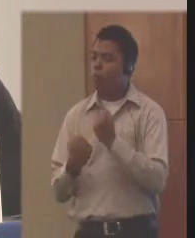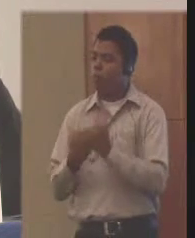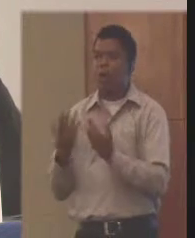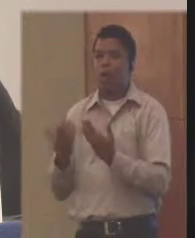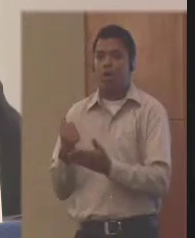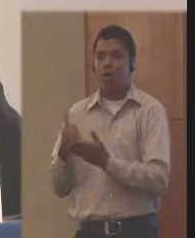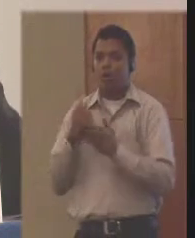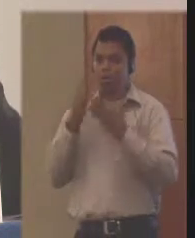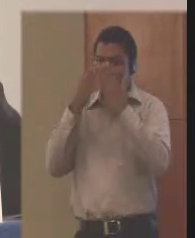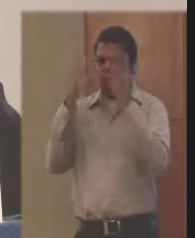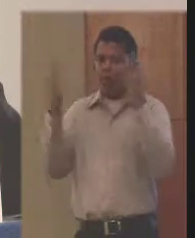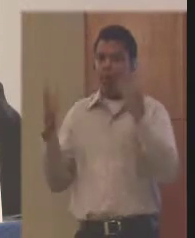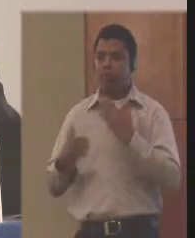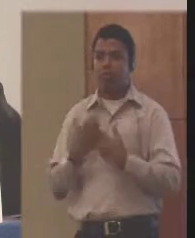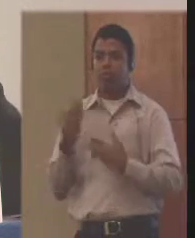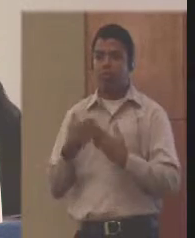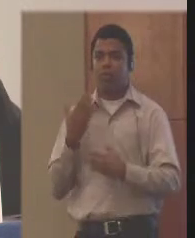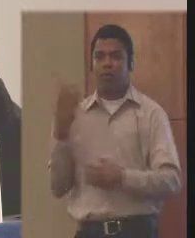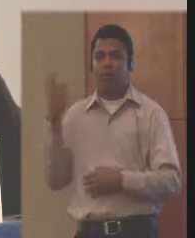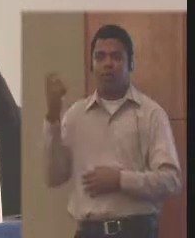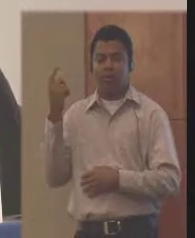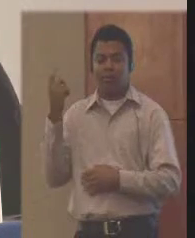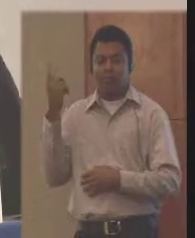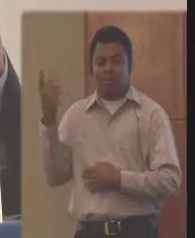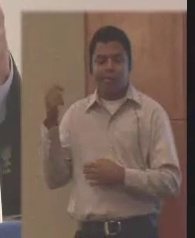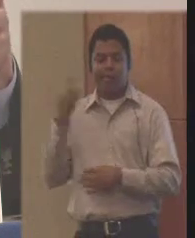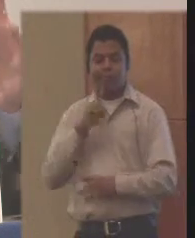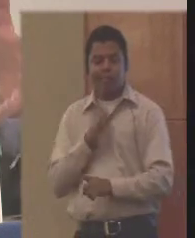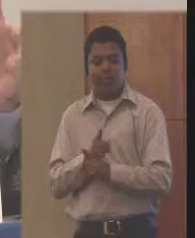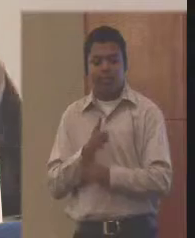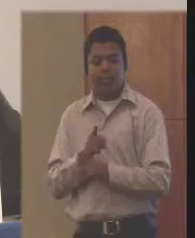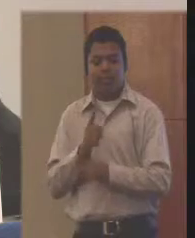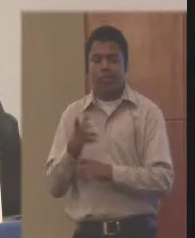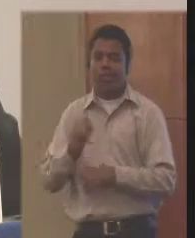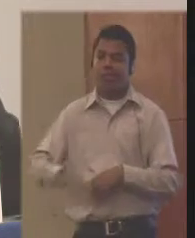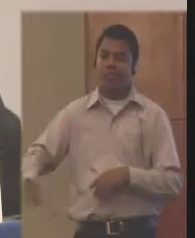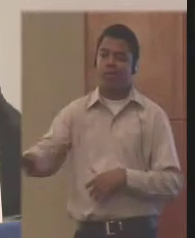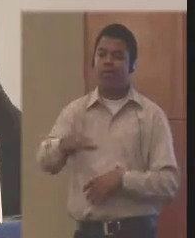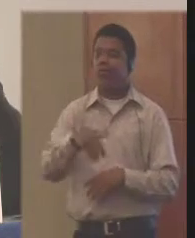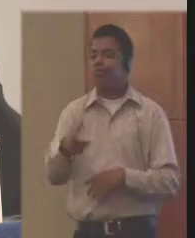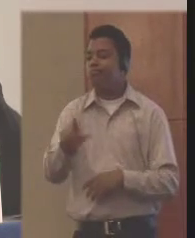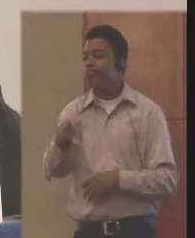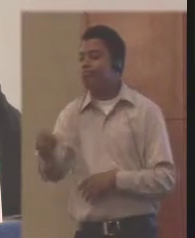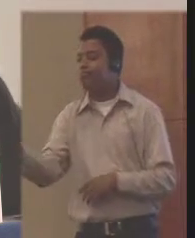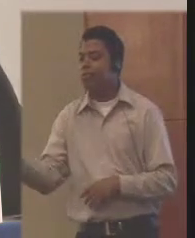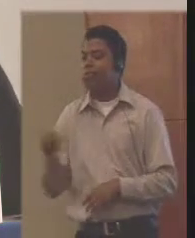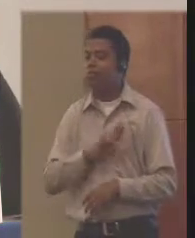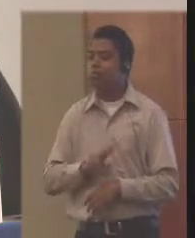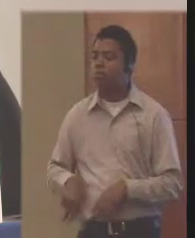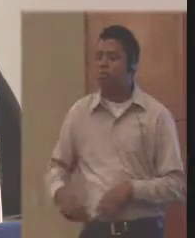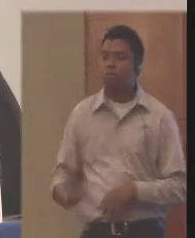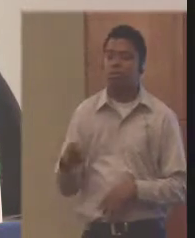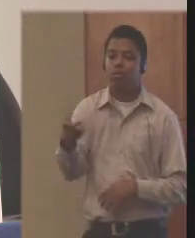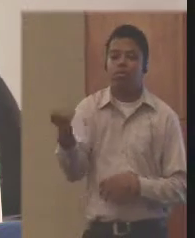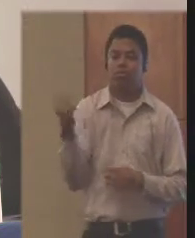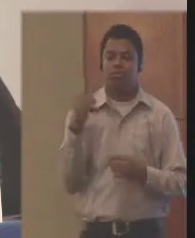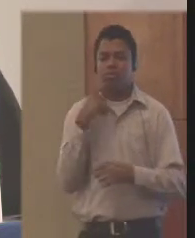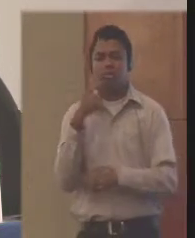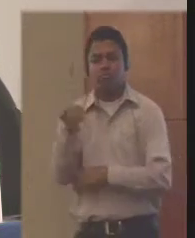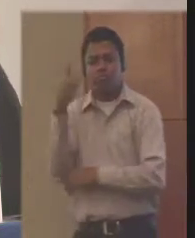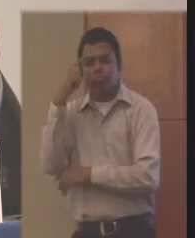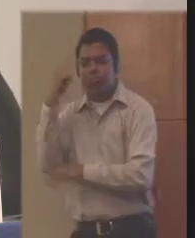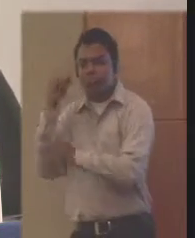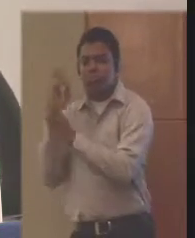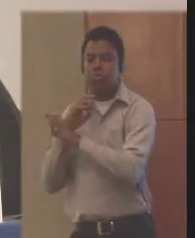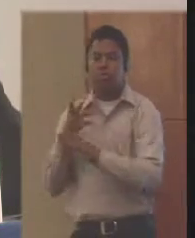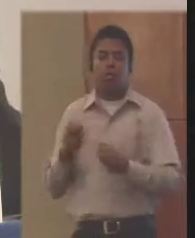entonces abordar realidades locales, individuales o también perspectivas desde el punto de vista de país, de nación. Vemos